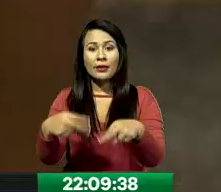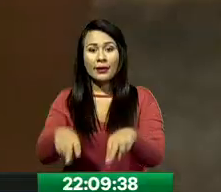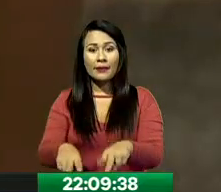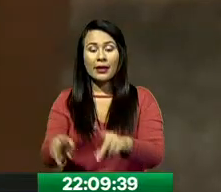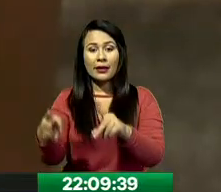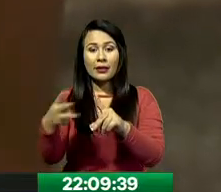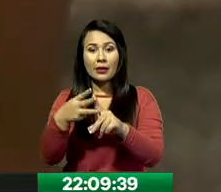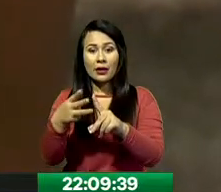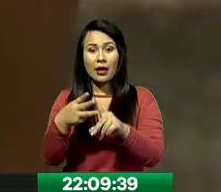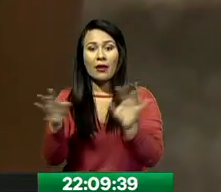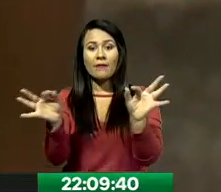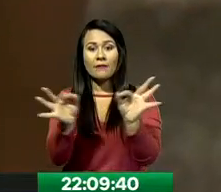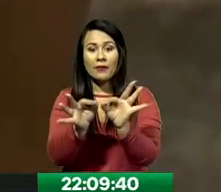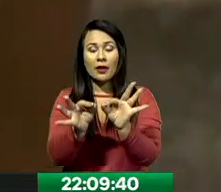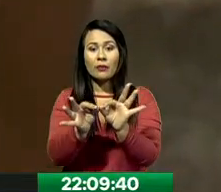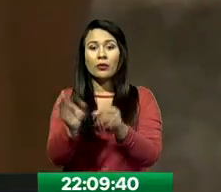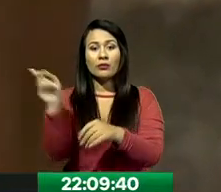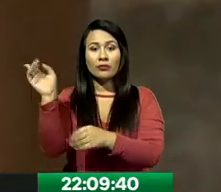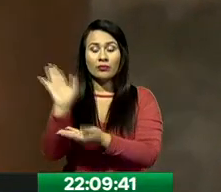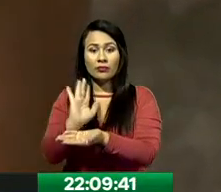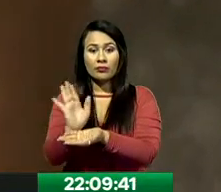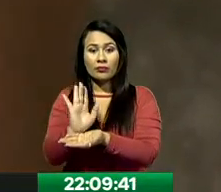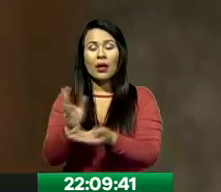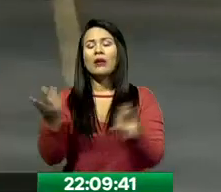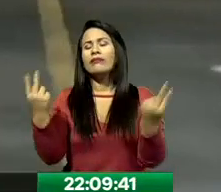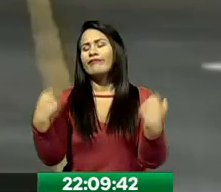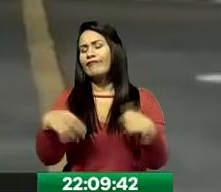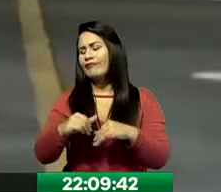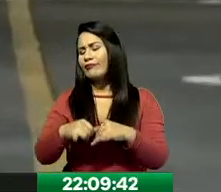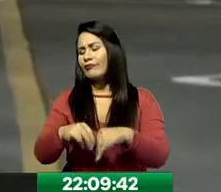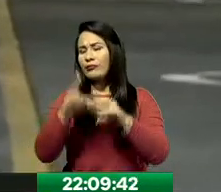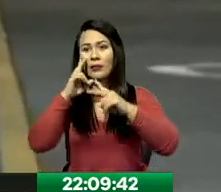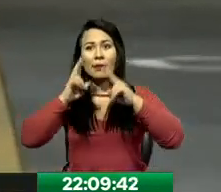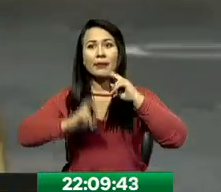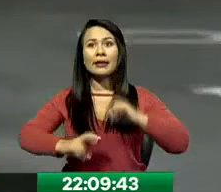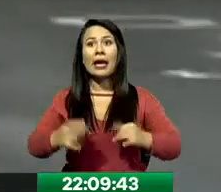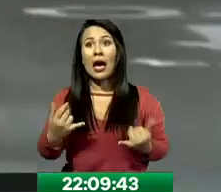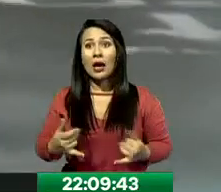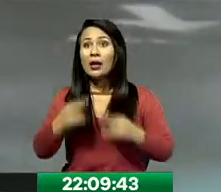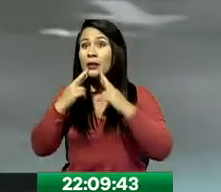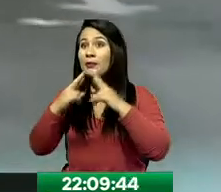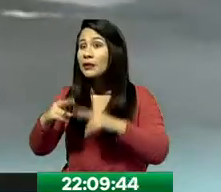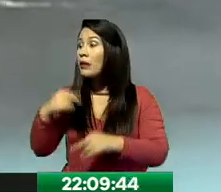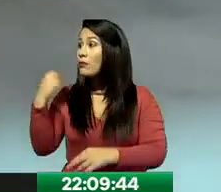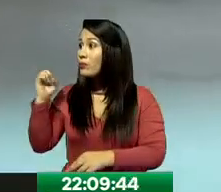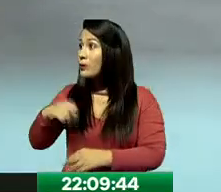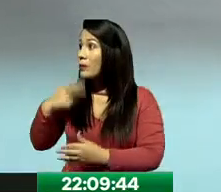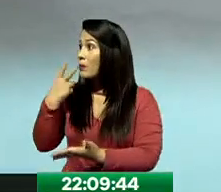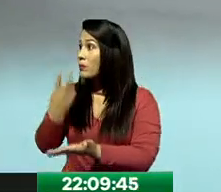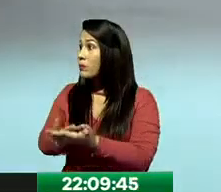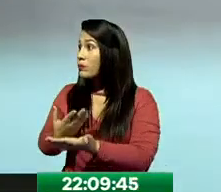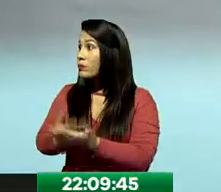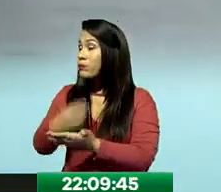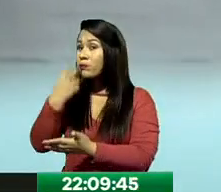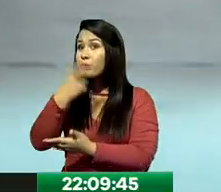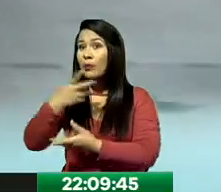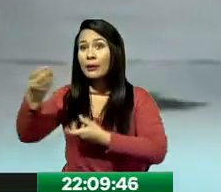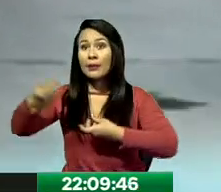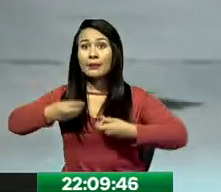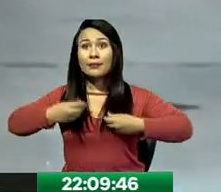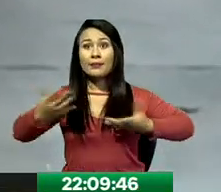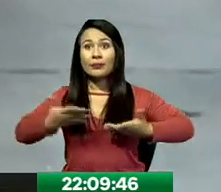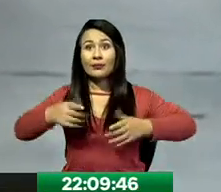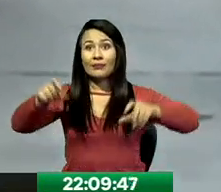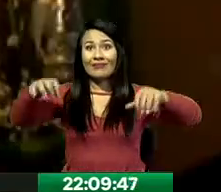sociales. Las investigaciones continúan y solo esperan que se revelen los videos de las cámaras de vigilancia de esta estación